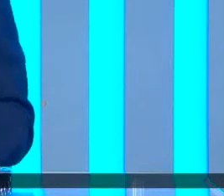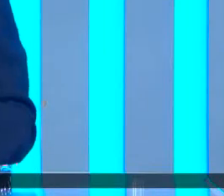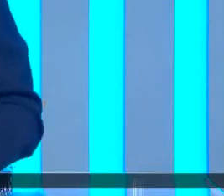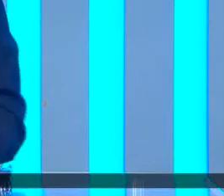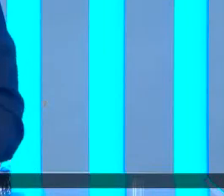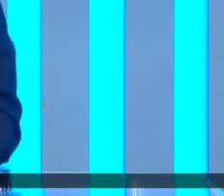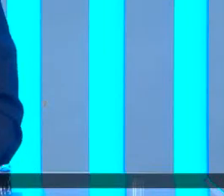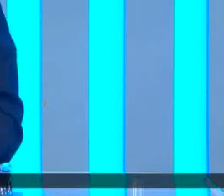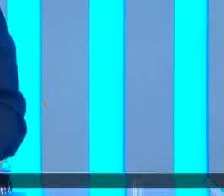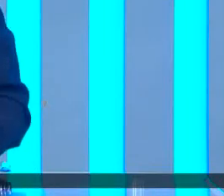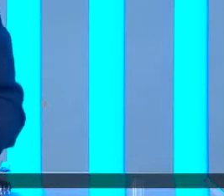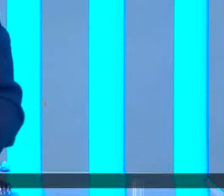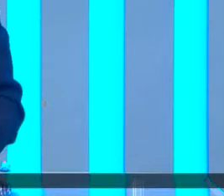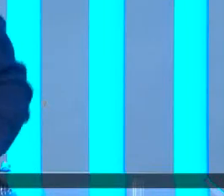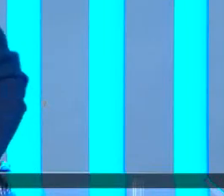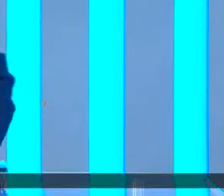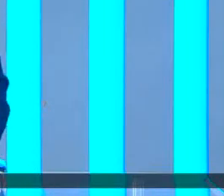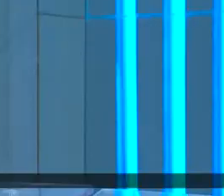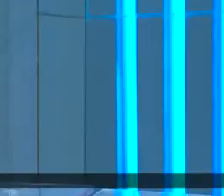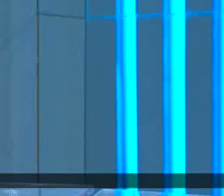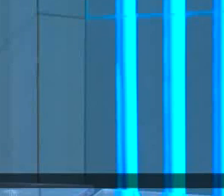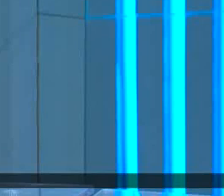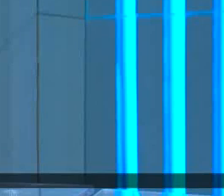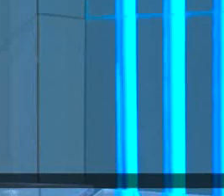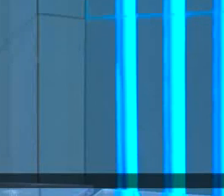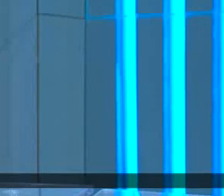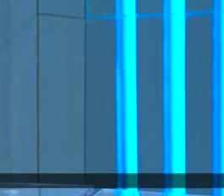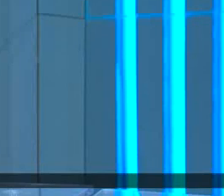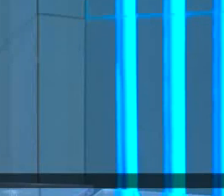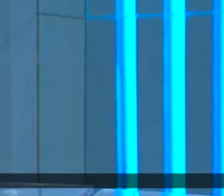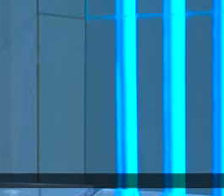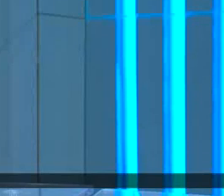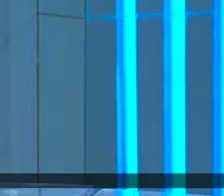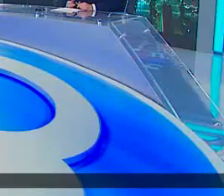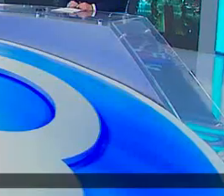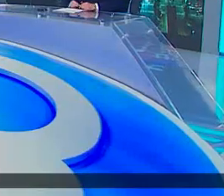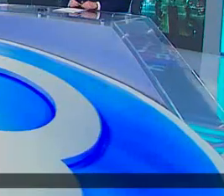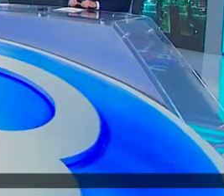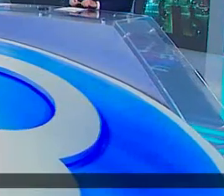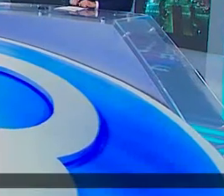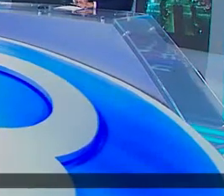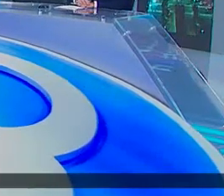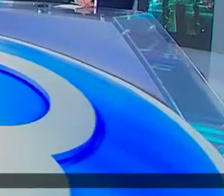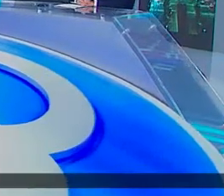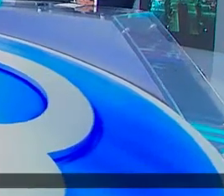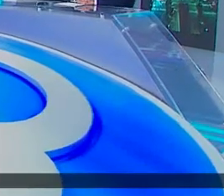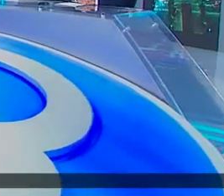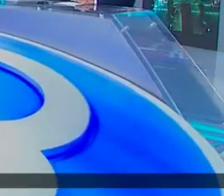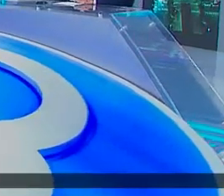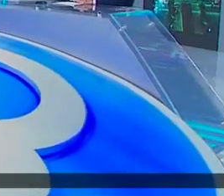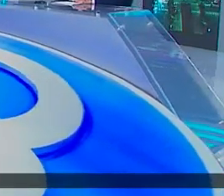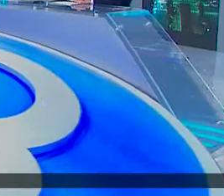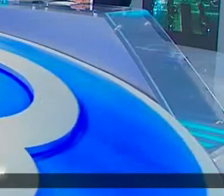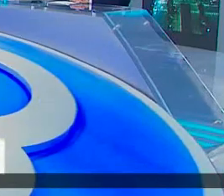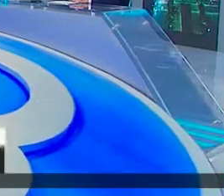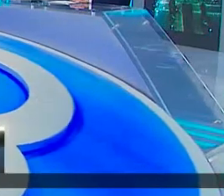paralelo, vamos a hacer una génesis, te escucho. Sí, bueno, 2 cuestiones. La interna de fondo, por supuesto, ¿no? Las discusiones hacia el seno del